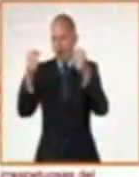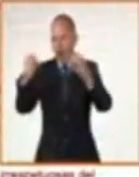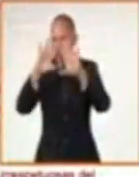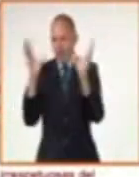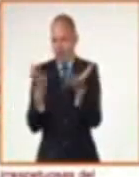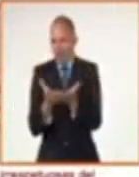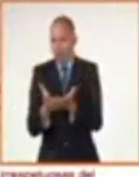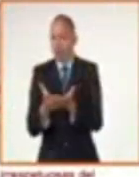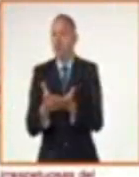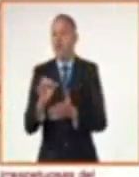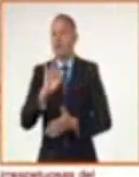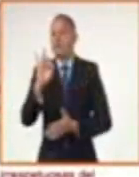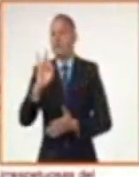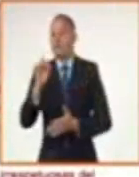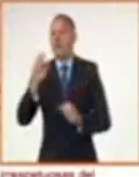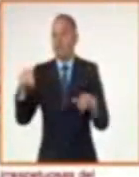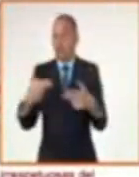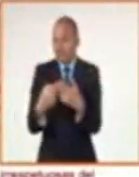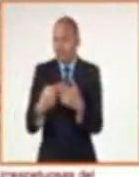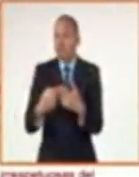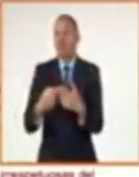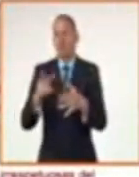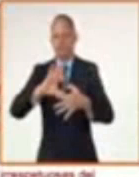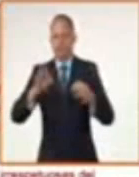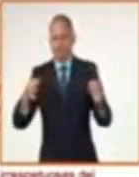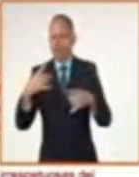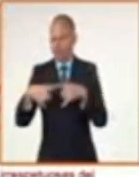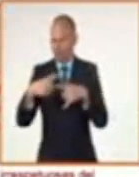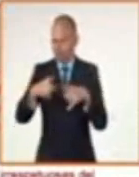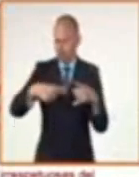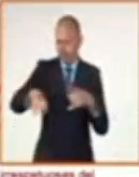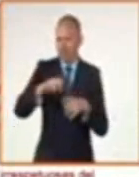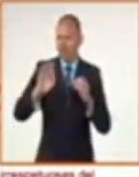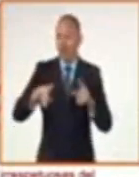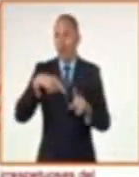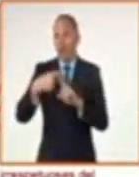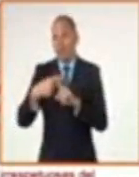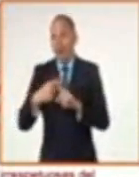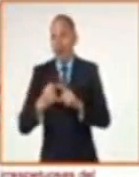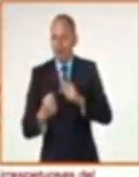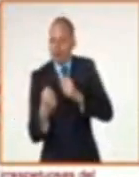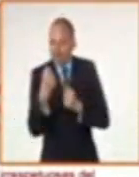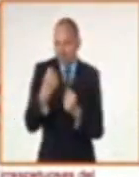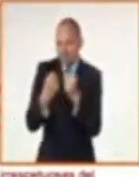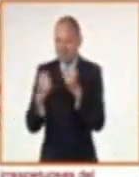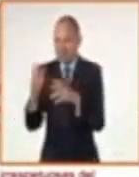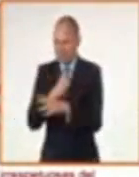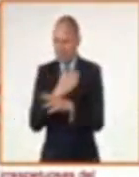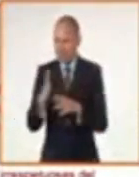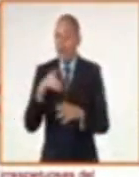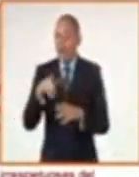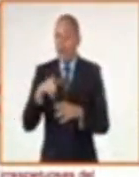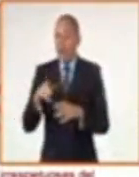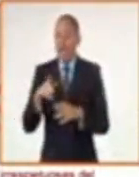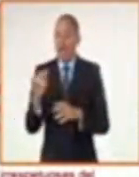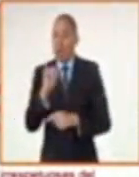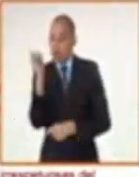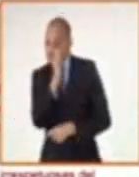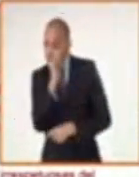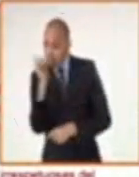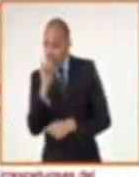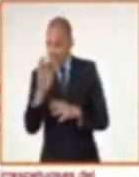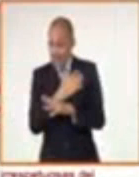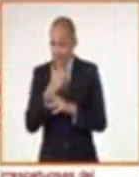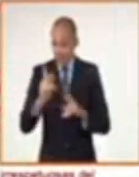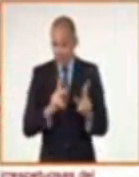a decenas de campeonatos mundiales de boxeo. Autor de más de 60 documentales con varios premios, en el 87 se